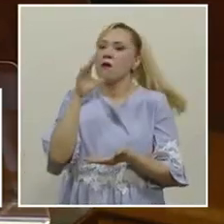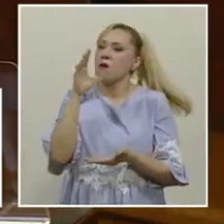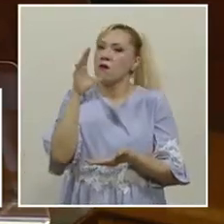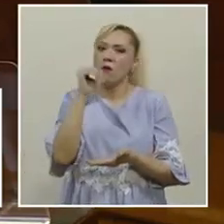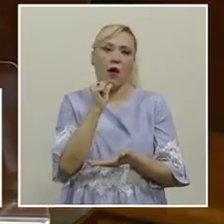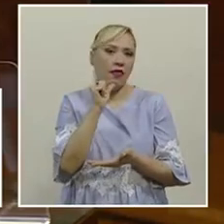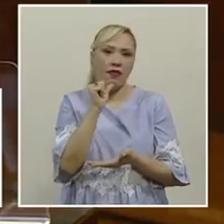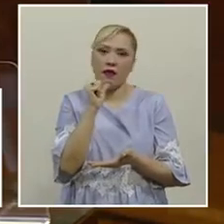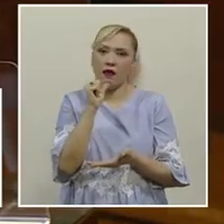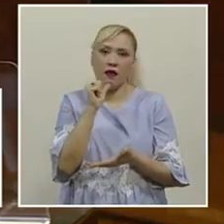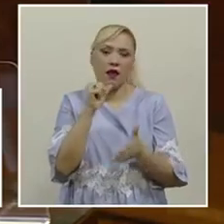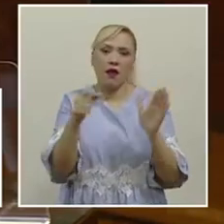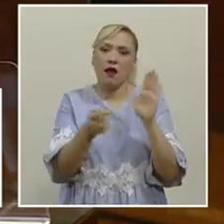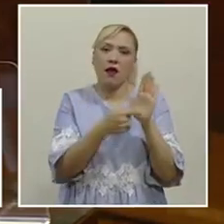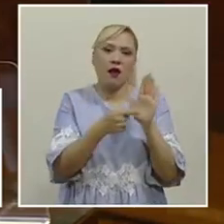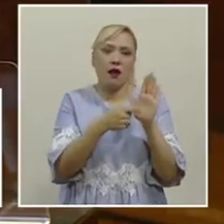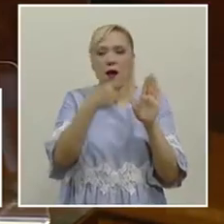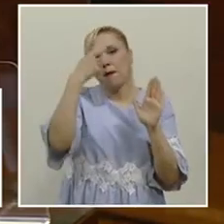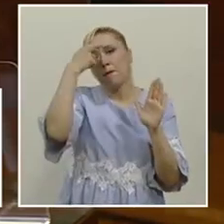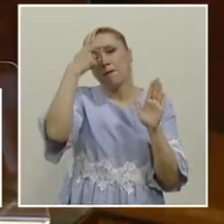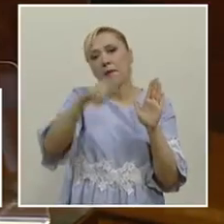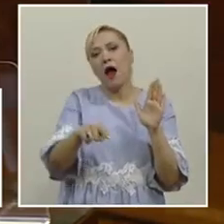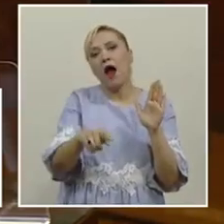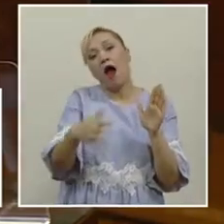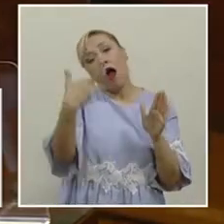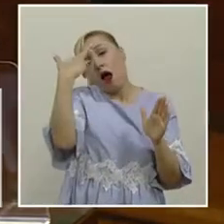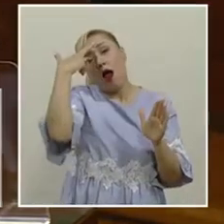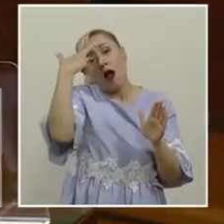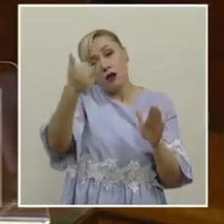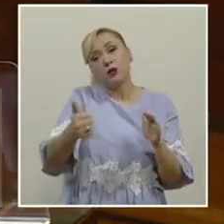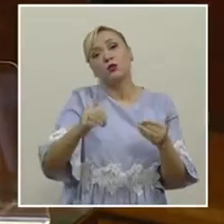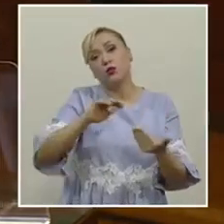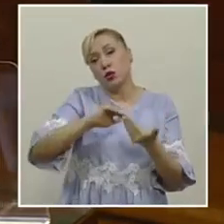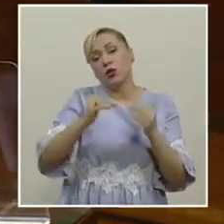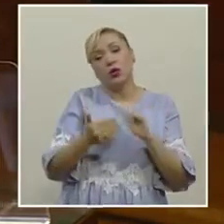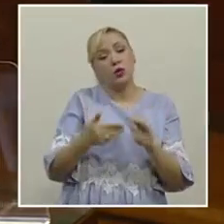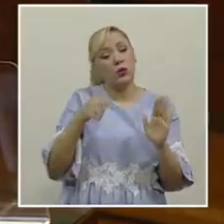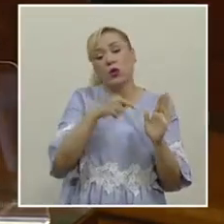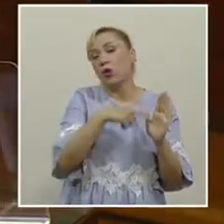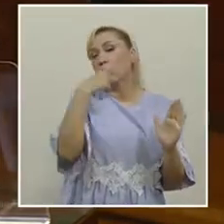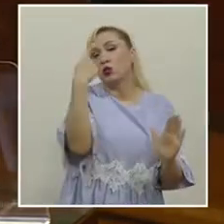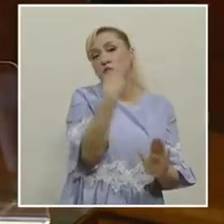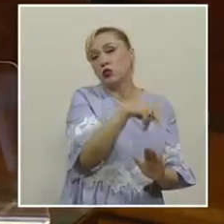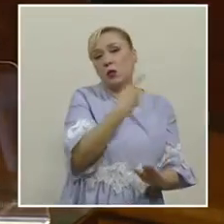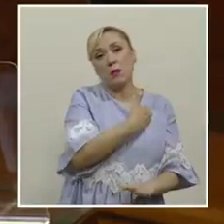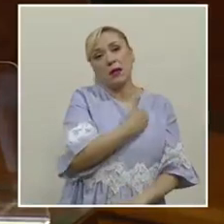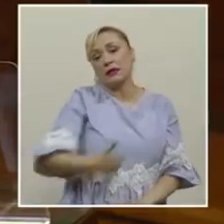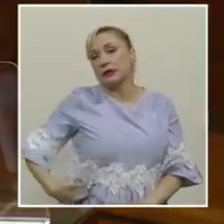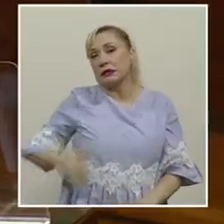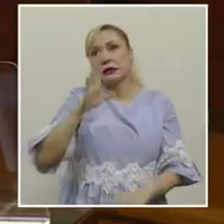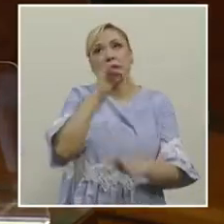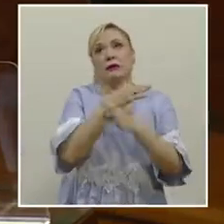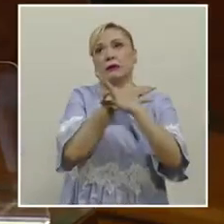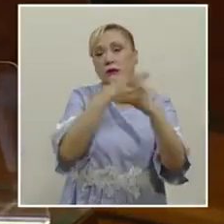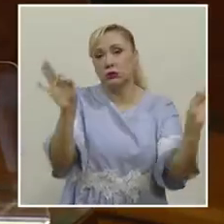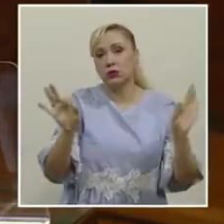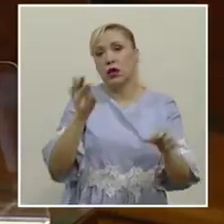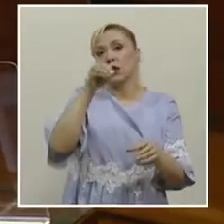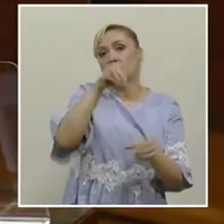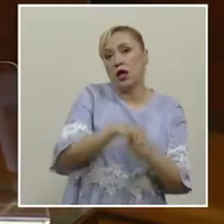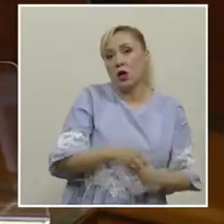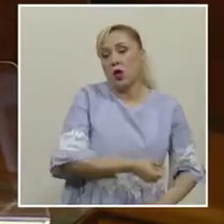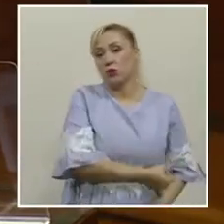este acuerdo para sustentar que, como se trata de información ya sea de seguridad nacional o de interés público,